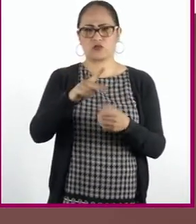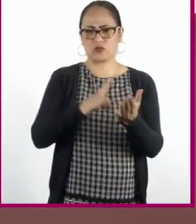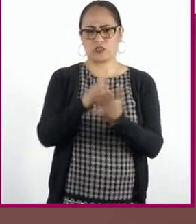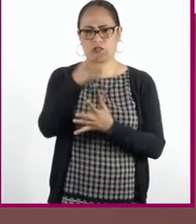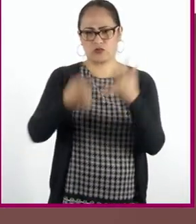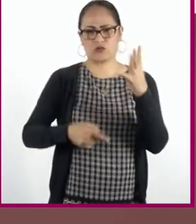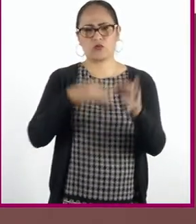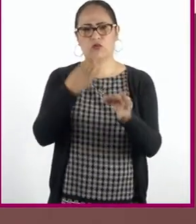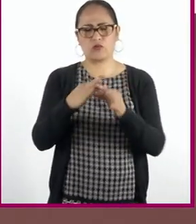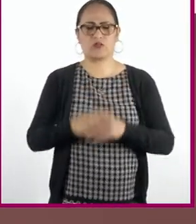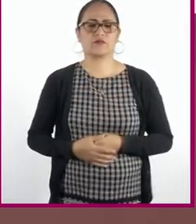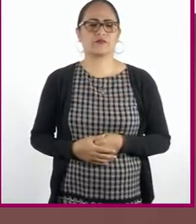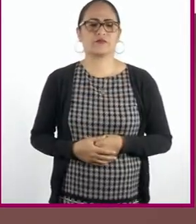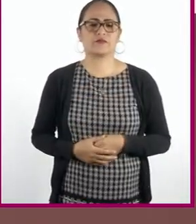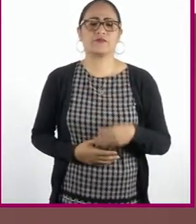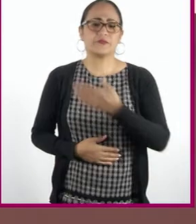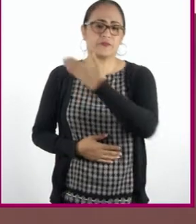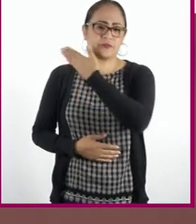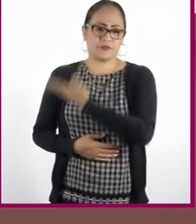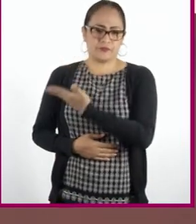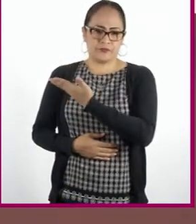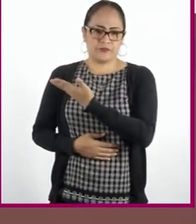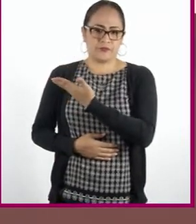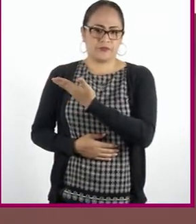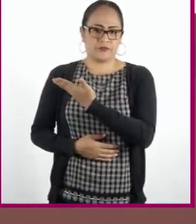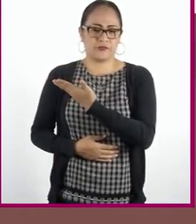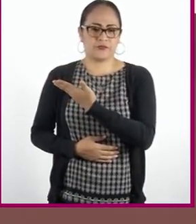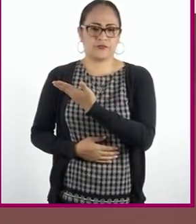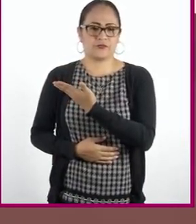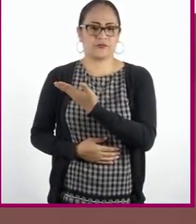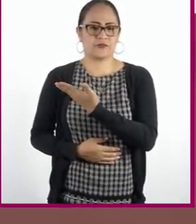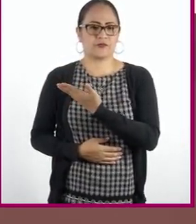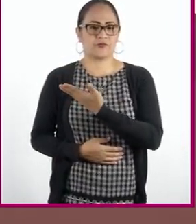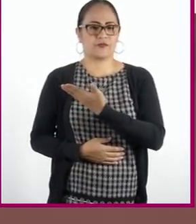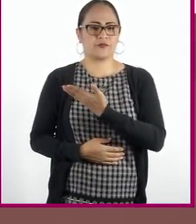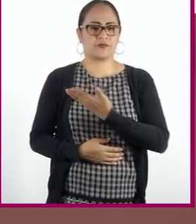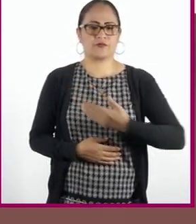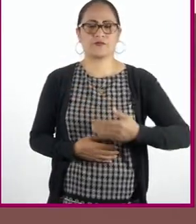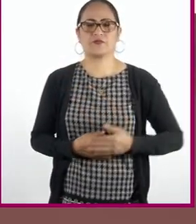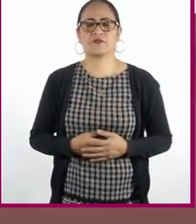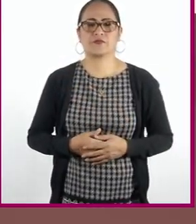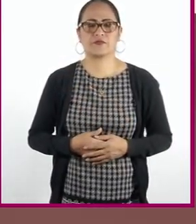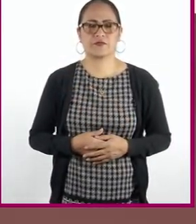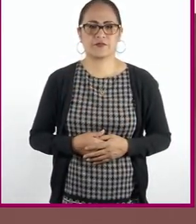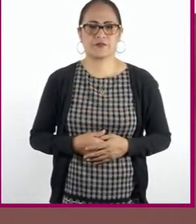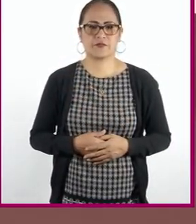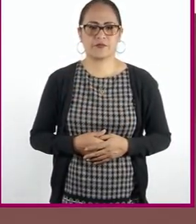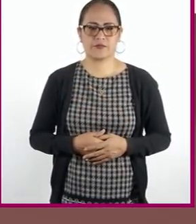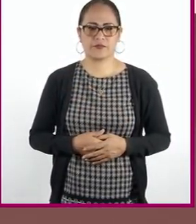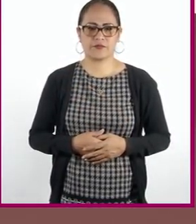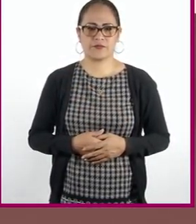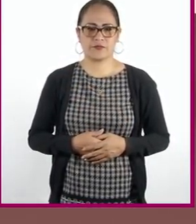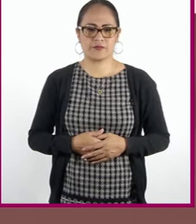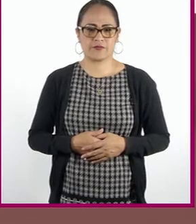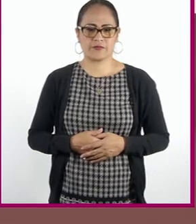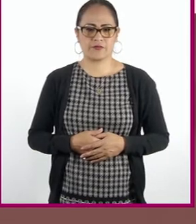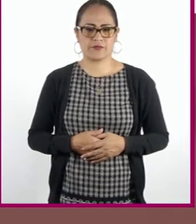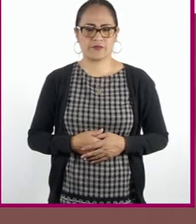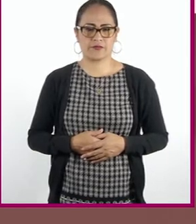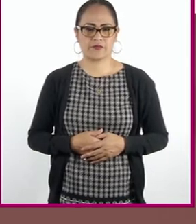son las principales violaciones que se dan a los derechos humanos, tanto de ciudadanos adultos y adultas como